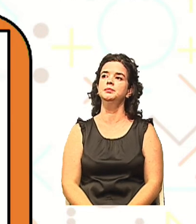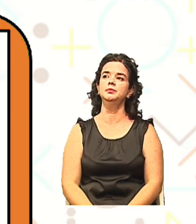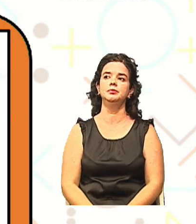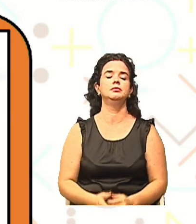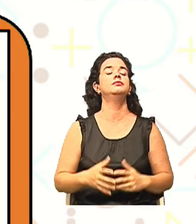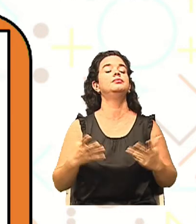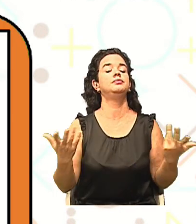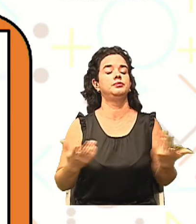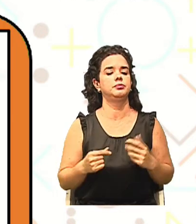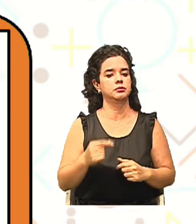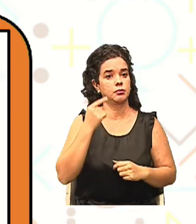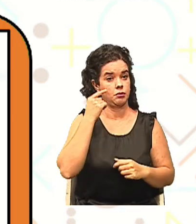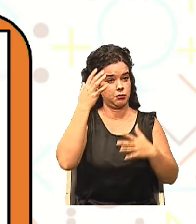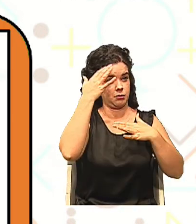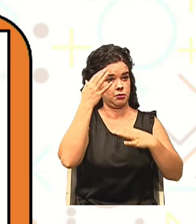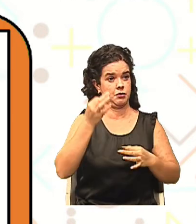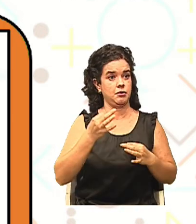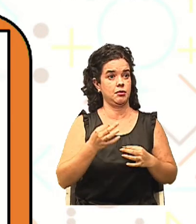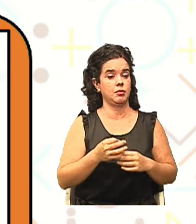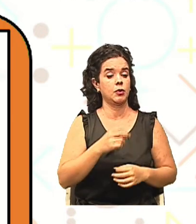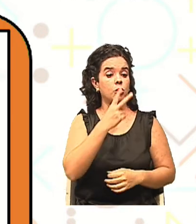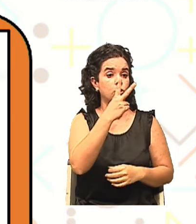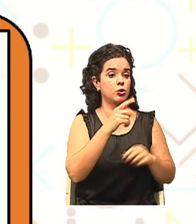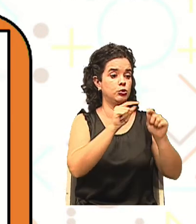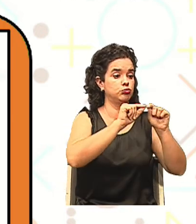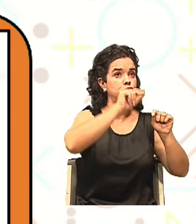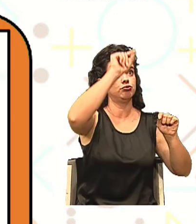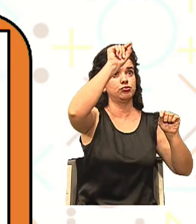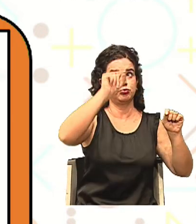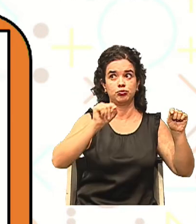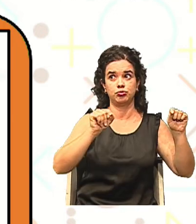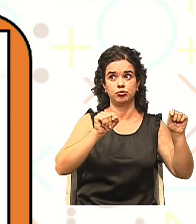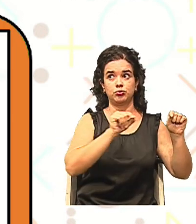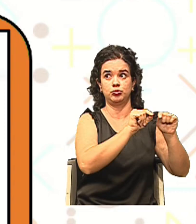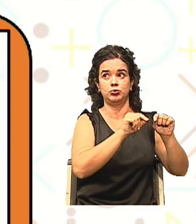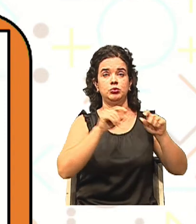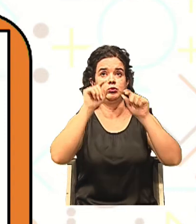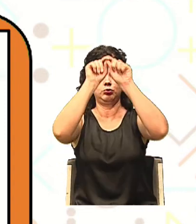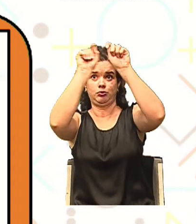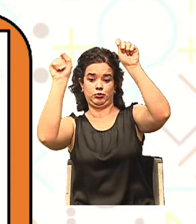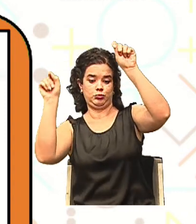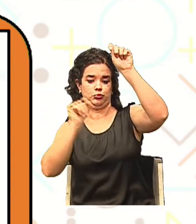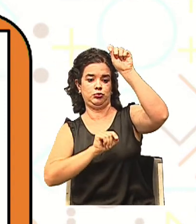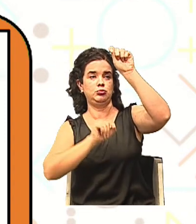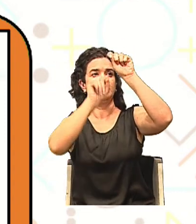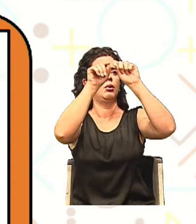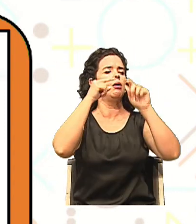Es cuando logramos determinar que dos triángulos tienen sus ángulos de igual medida.